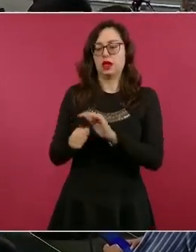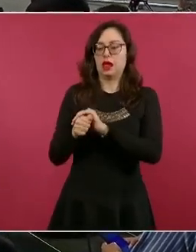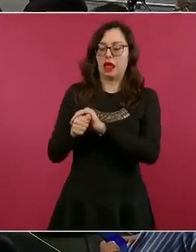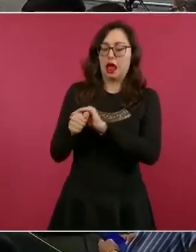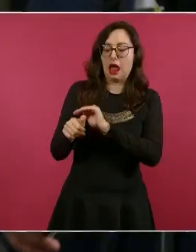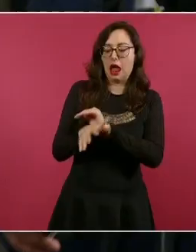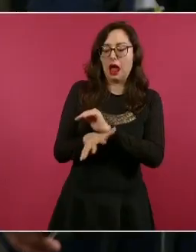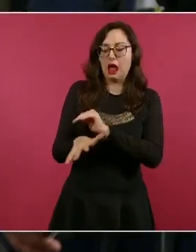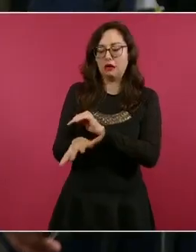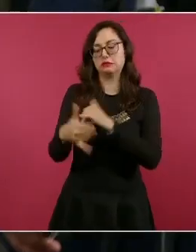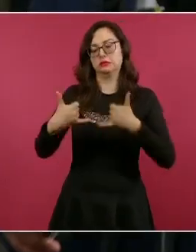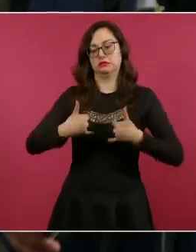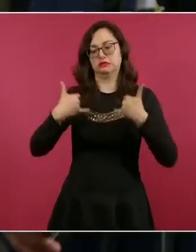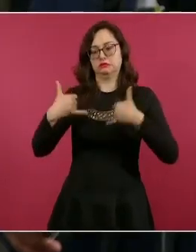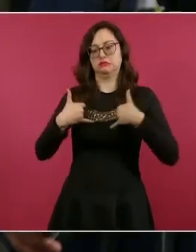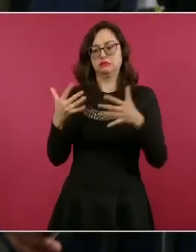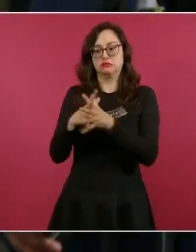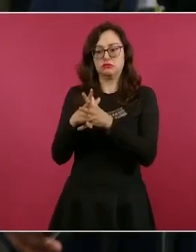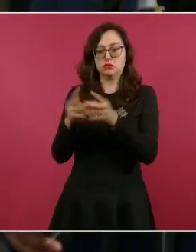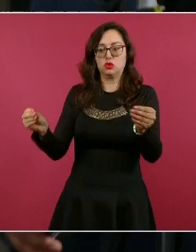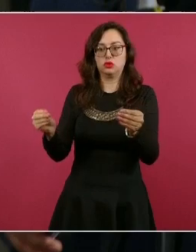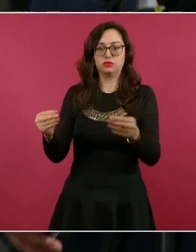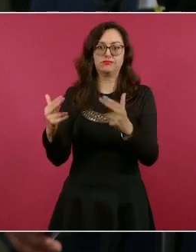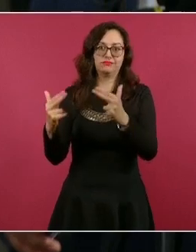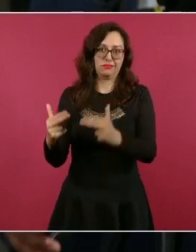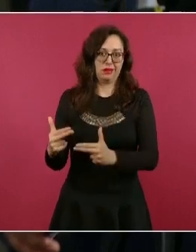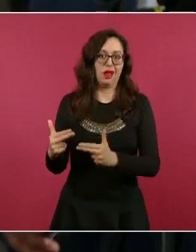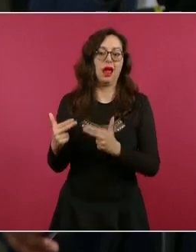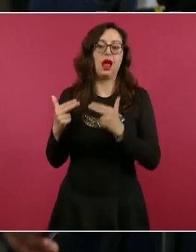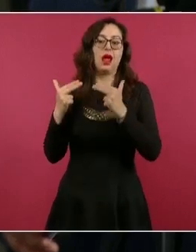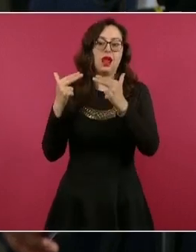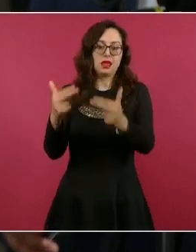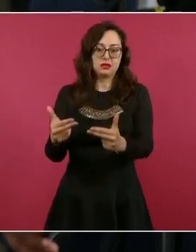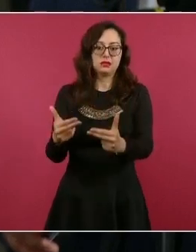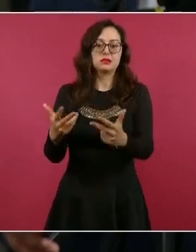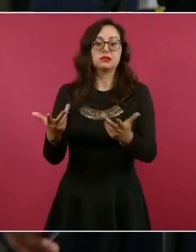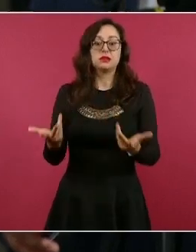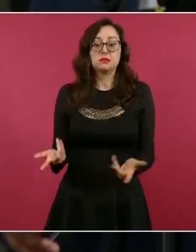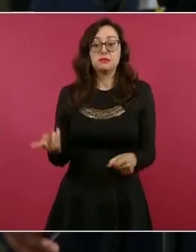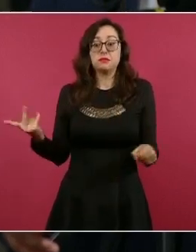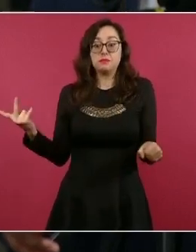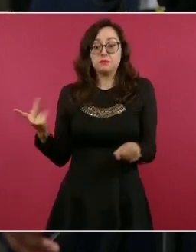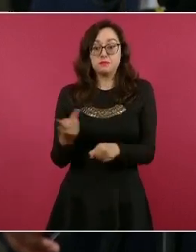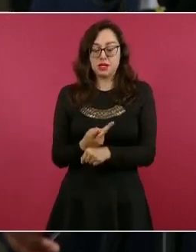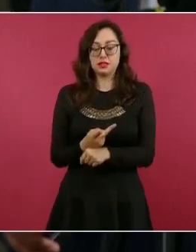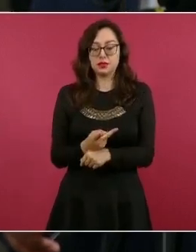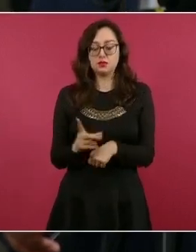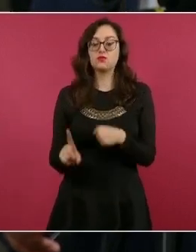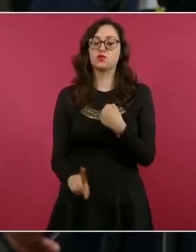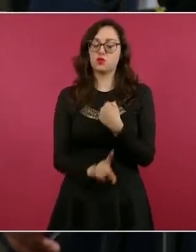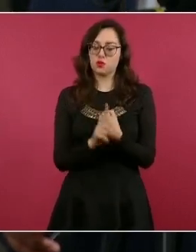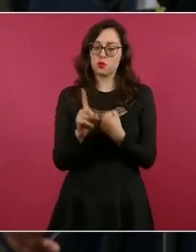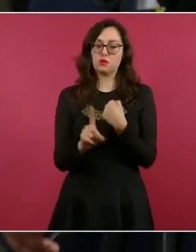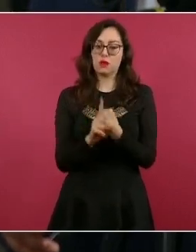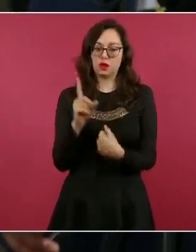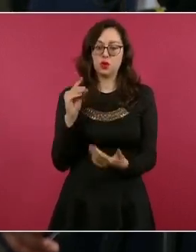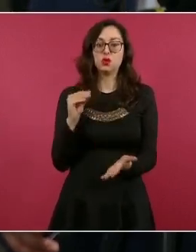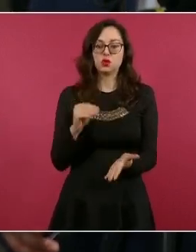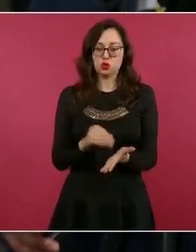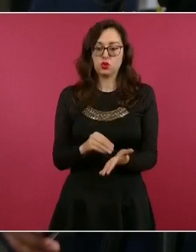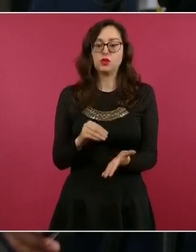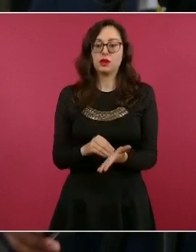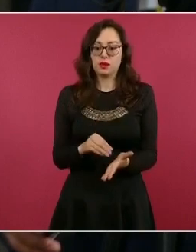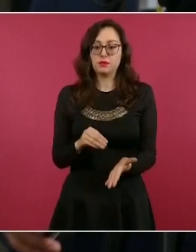compartirle que bueno, hace dos, tres días siguen pues teniendo irrupciones o siguen teniendo pues este tipo